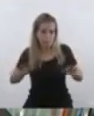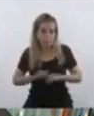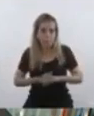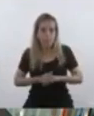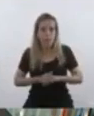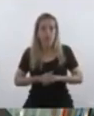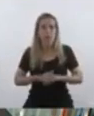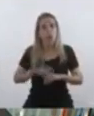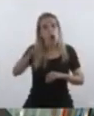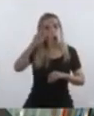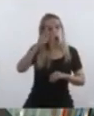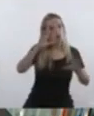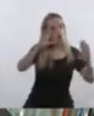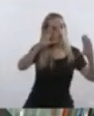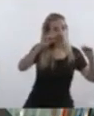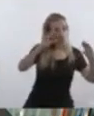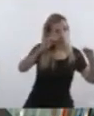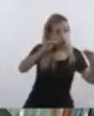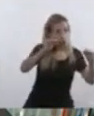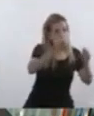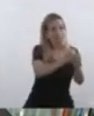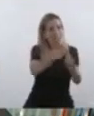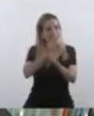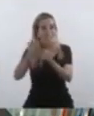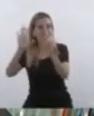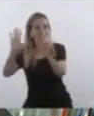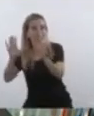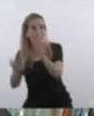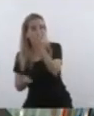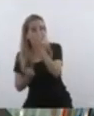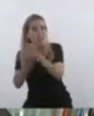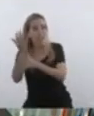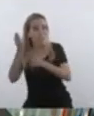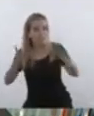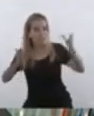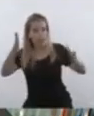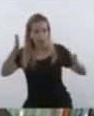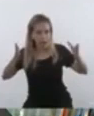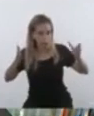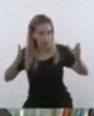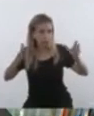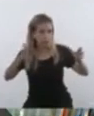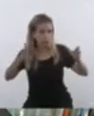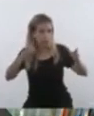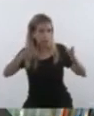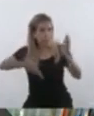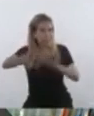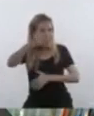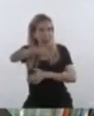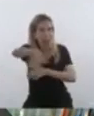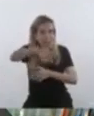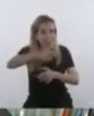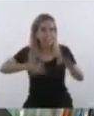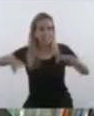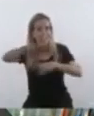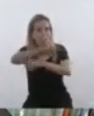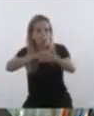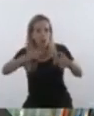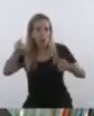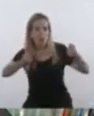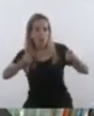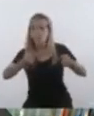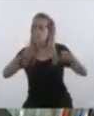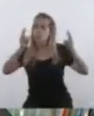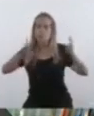Desde las 20 horas hasta las 6 de la mañana no se puede circular por las calles.